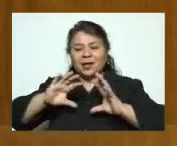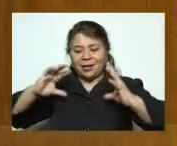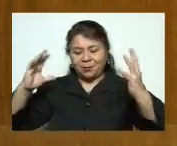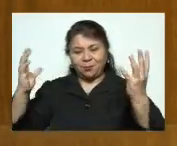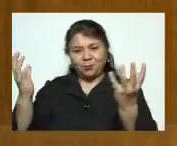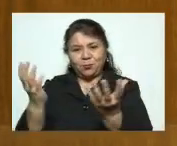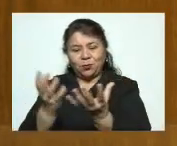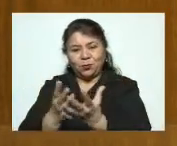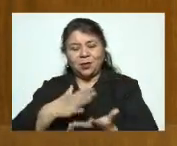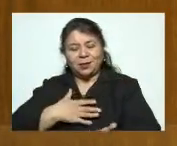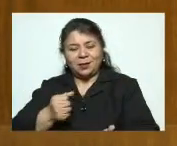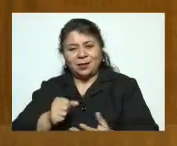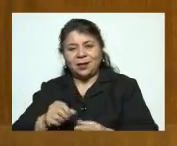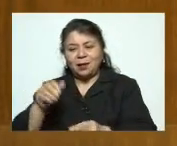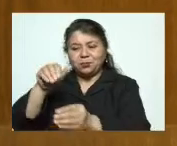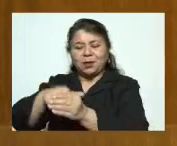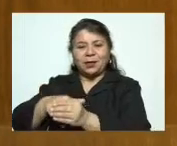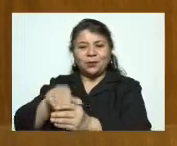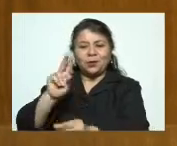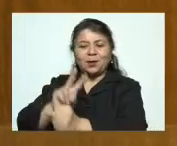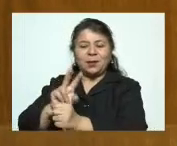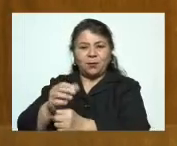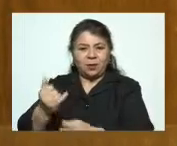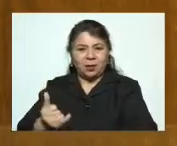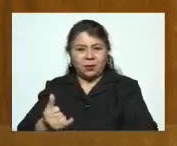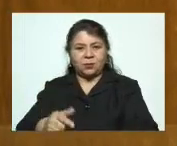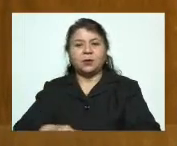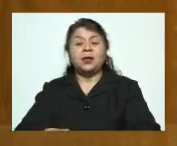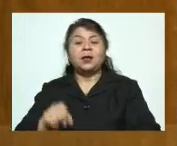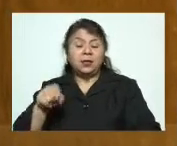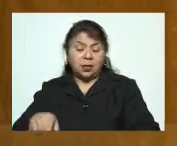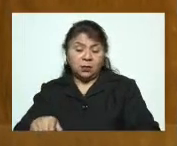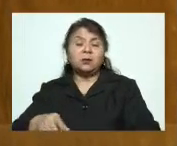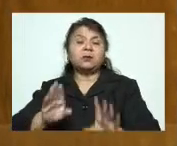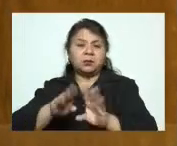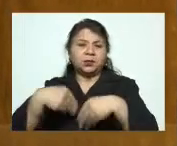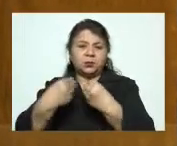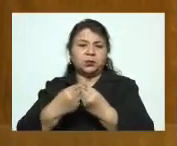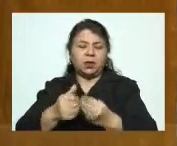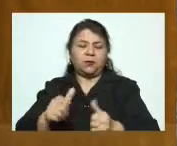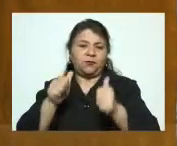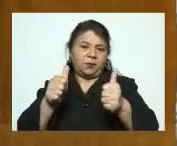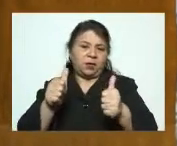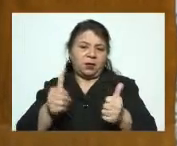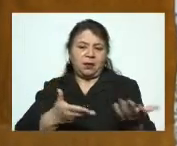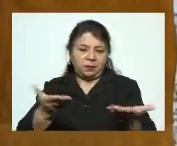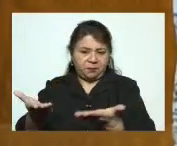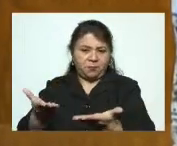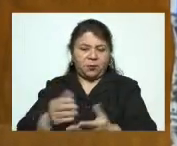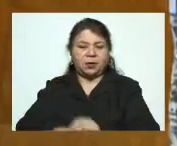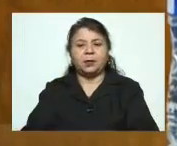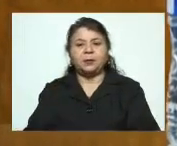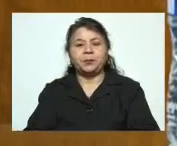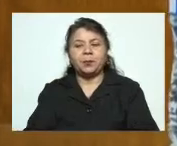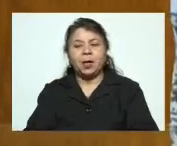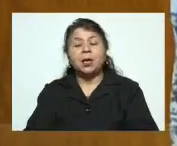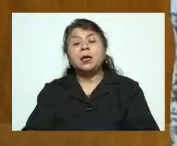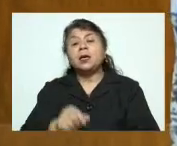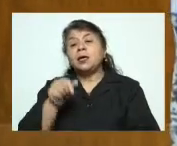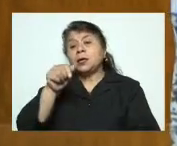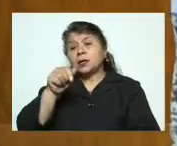días subsiguientes testeando los contactos estrechos, y además testeando a todas las personas que tengan